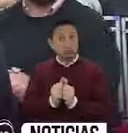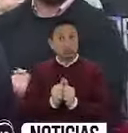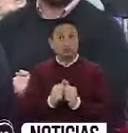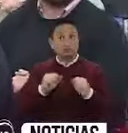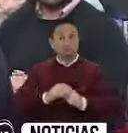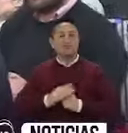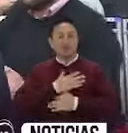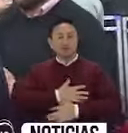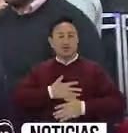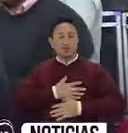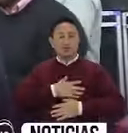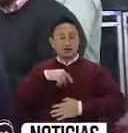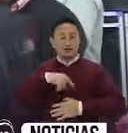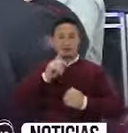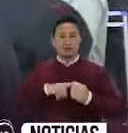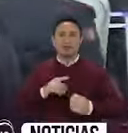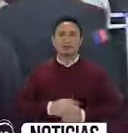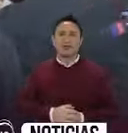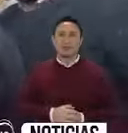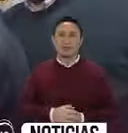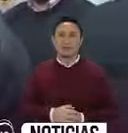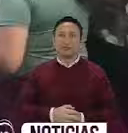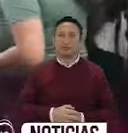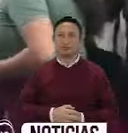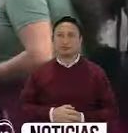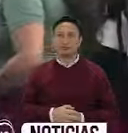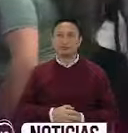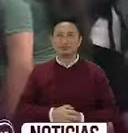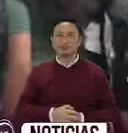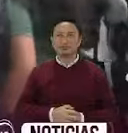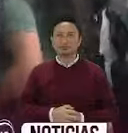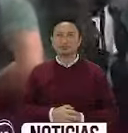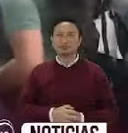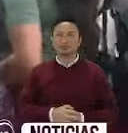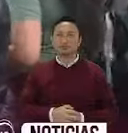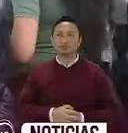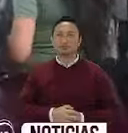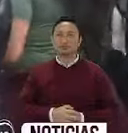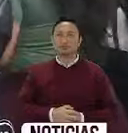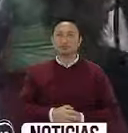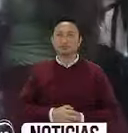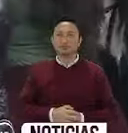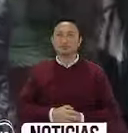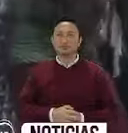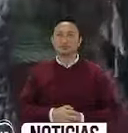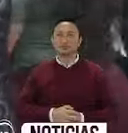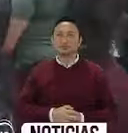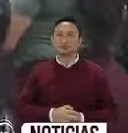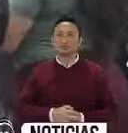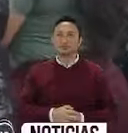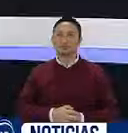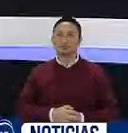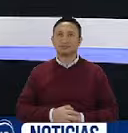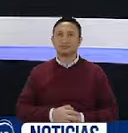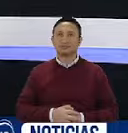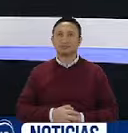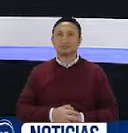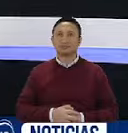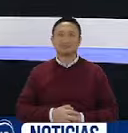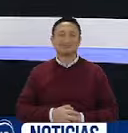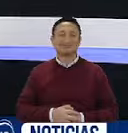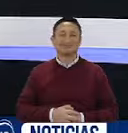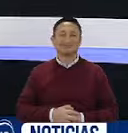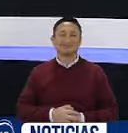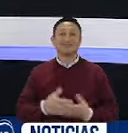que disfrute como merece la capital de la República y como merece usted. Informó Ítalo Salazar.